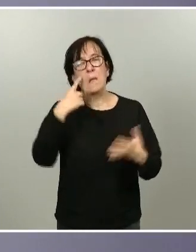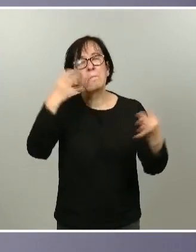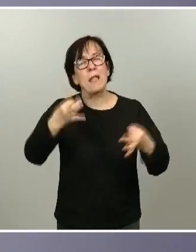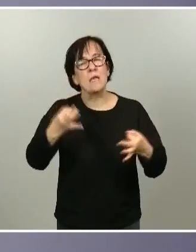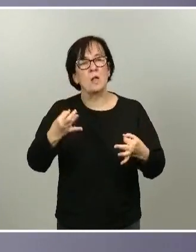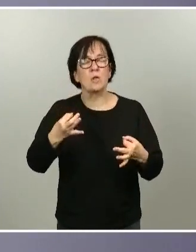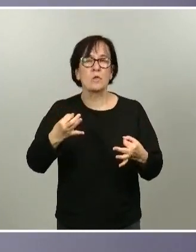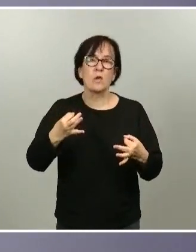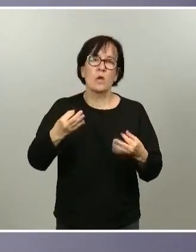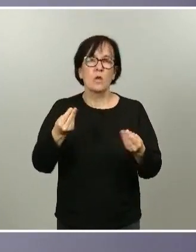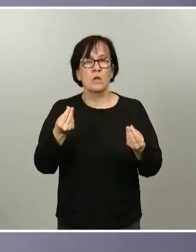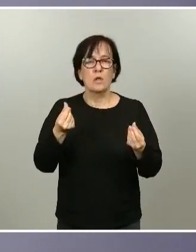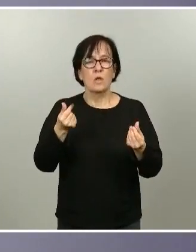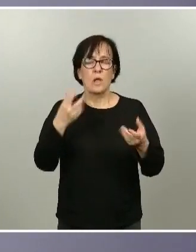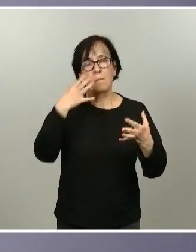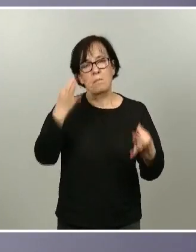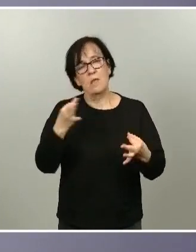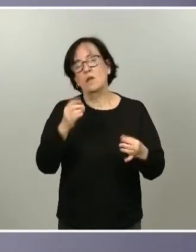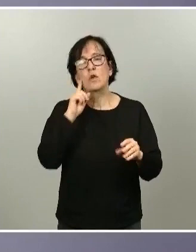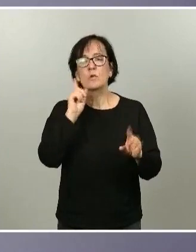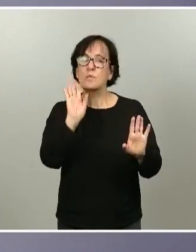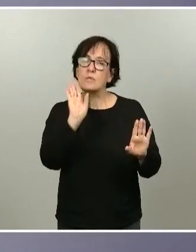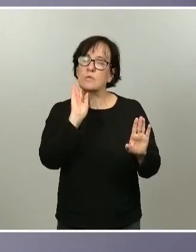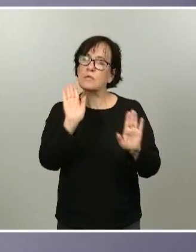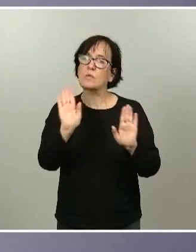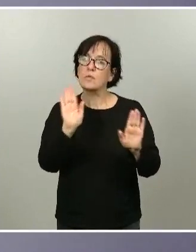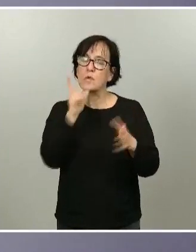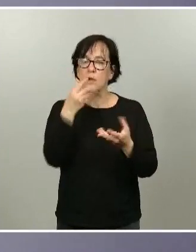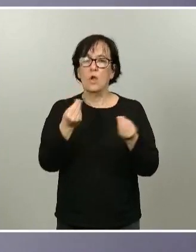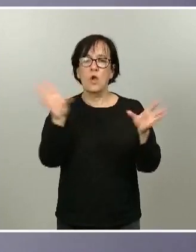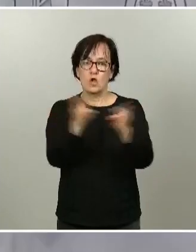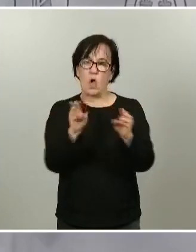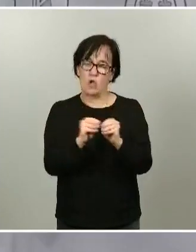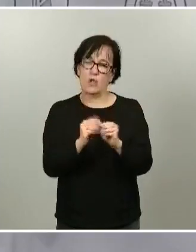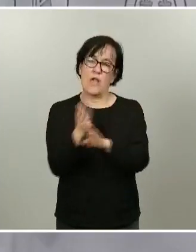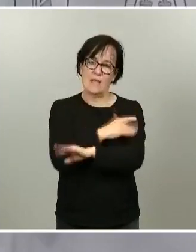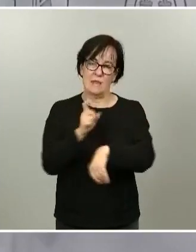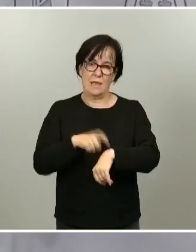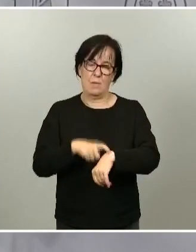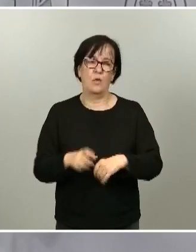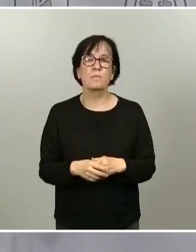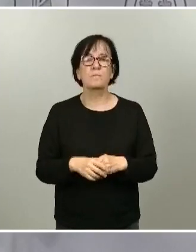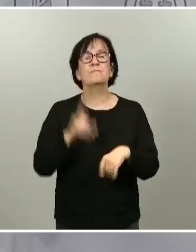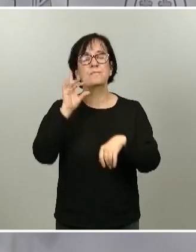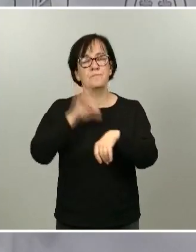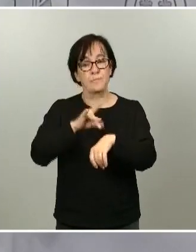o no peligroso, pero sí imprudente tratar de sacar conclusiones antes de tiempo. Doctor, pues muchas gracias por sus